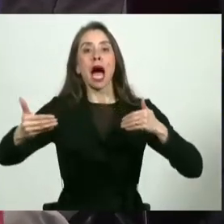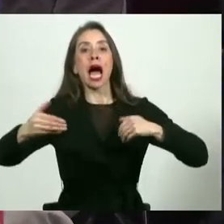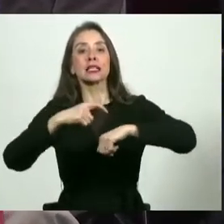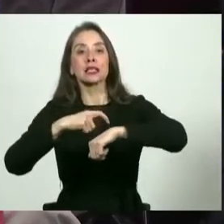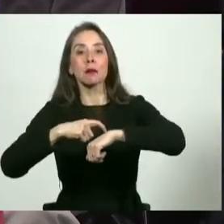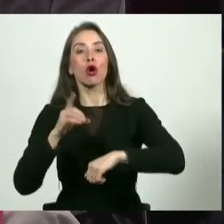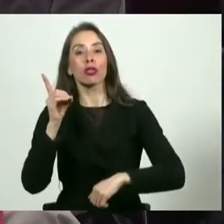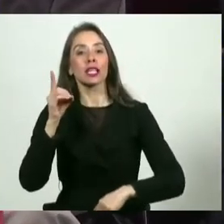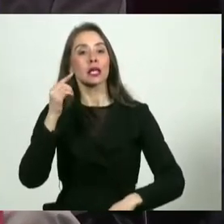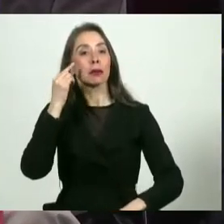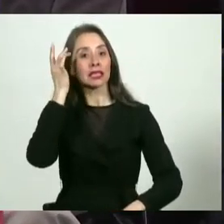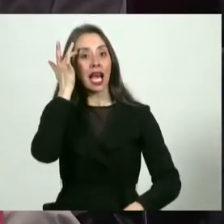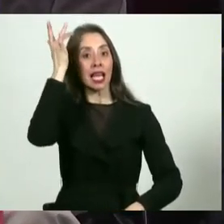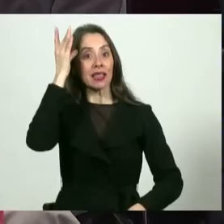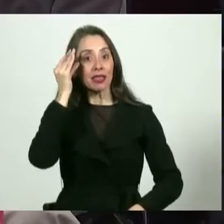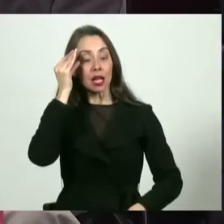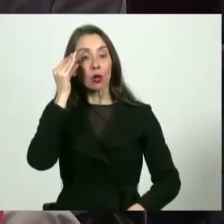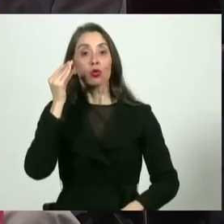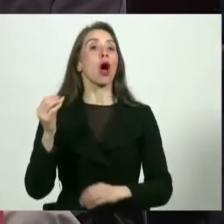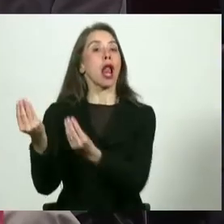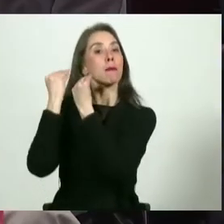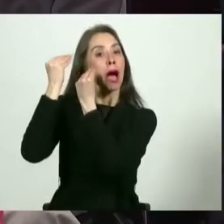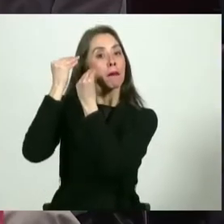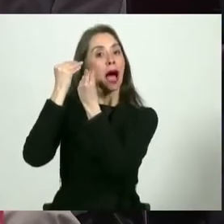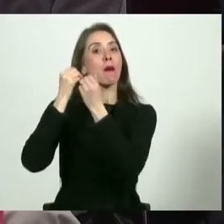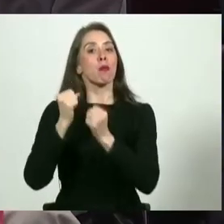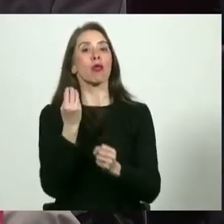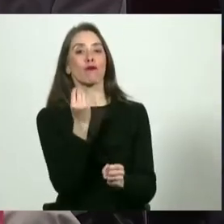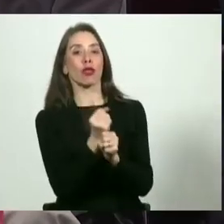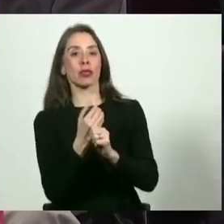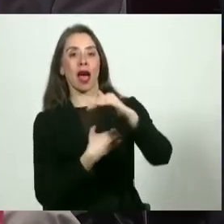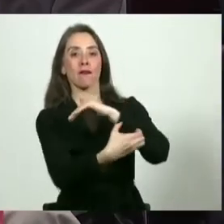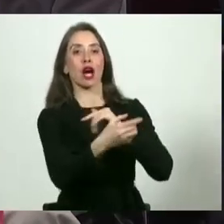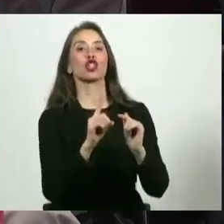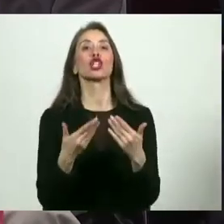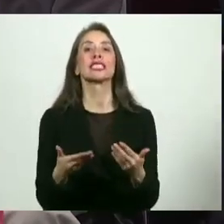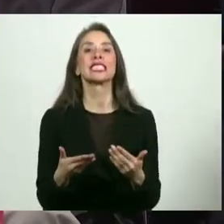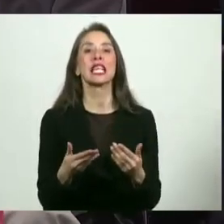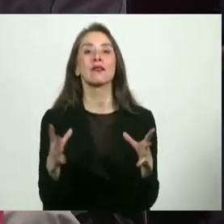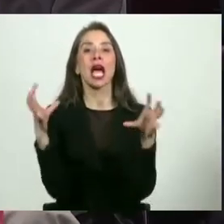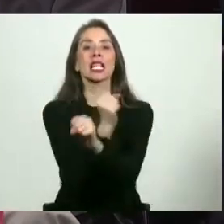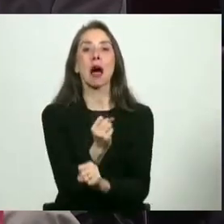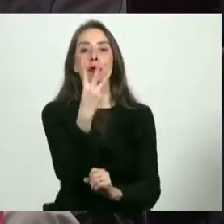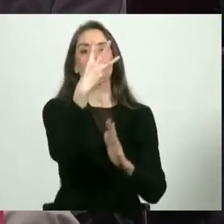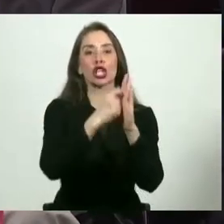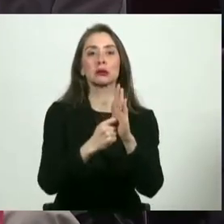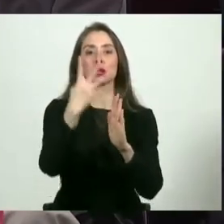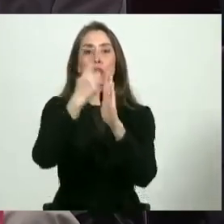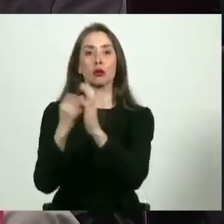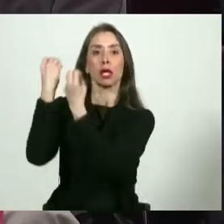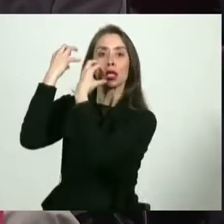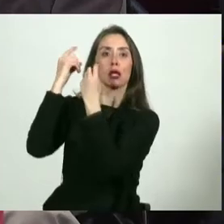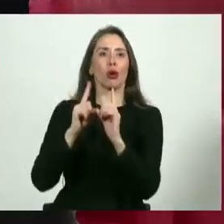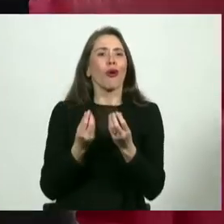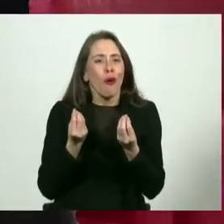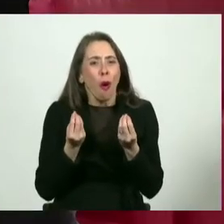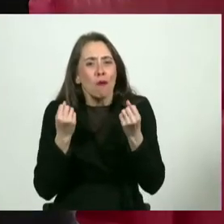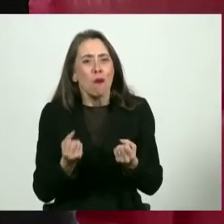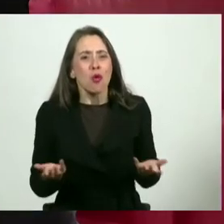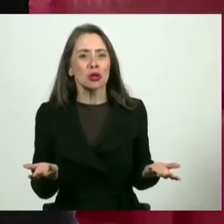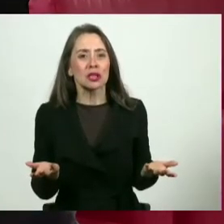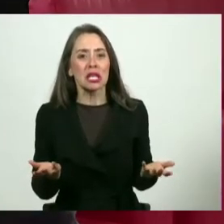con discapacidad intelectual, para que puedan optar a un buen puesto de trabajo. No me sirven estas cosas express de 3-4 meses. O digo, ¿cómo es posible?